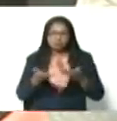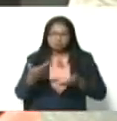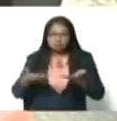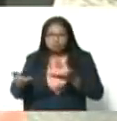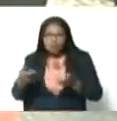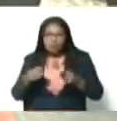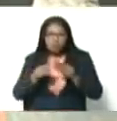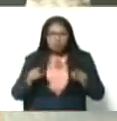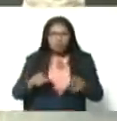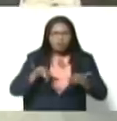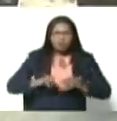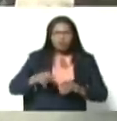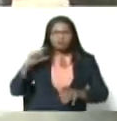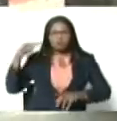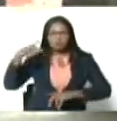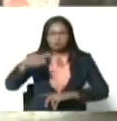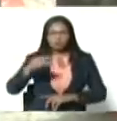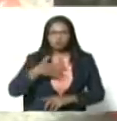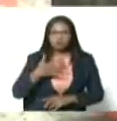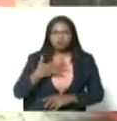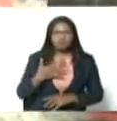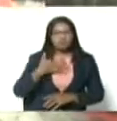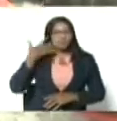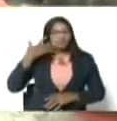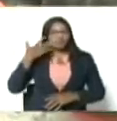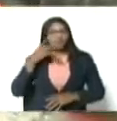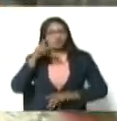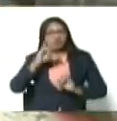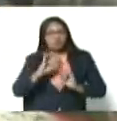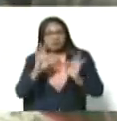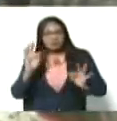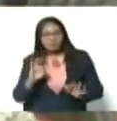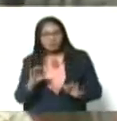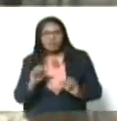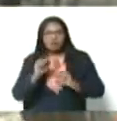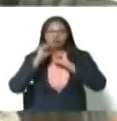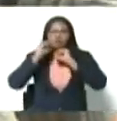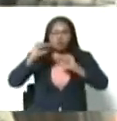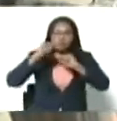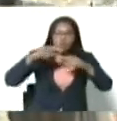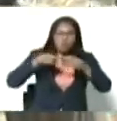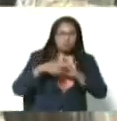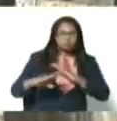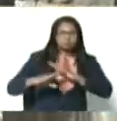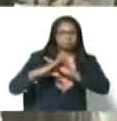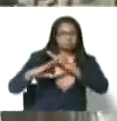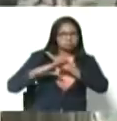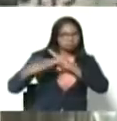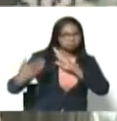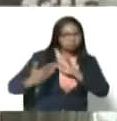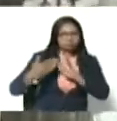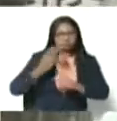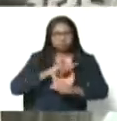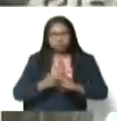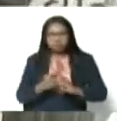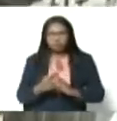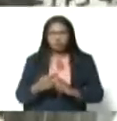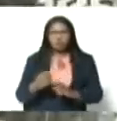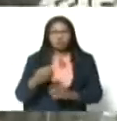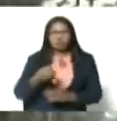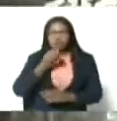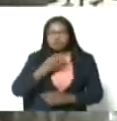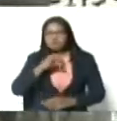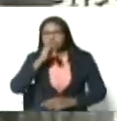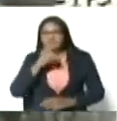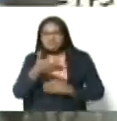los transportistas. Nosotros nos sentimos orgullosos de que usted haya logrado enfrentar estas sanciones y que hoy le podamos dar buenas noticias al